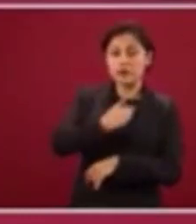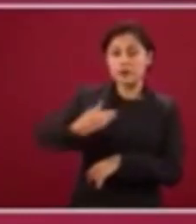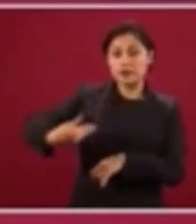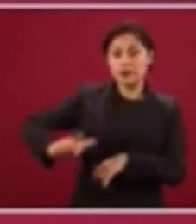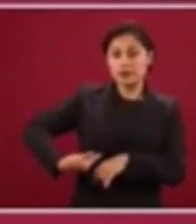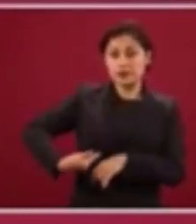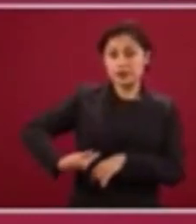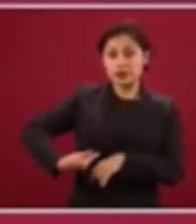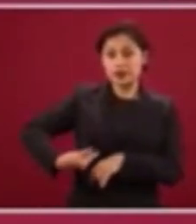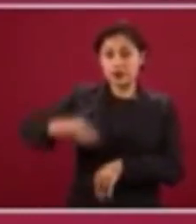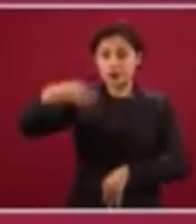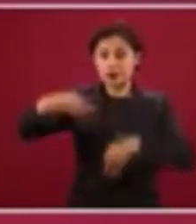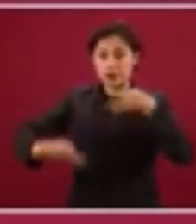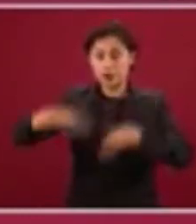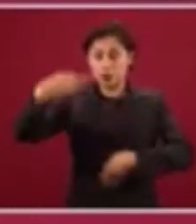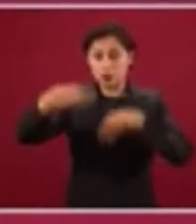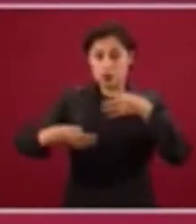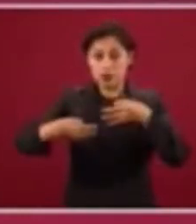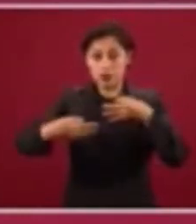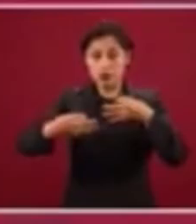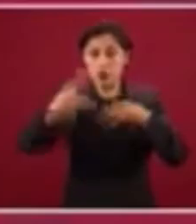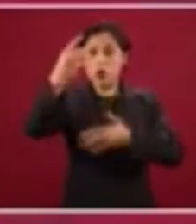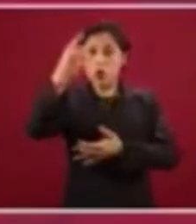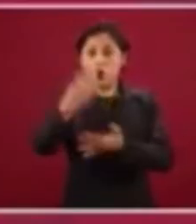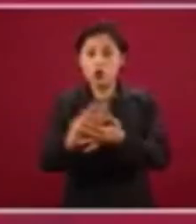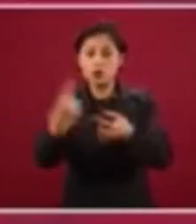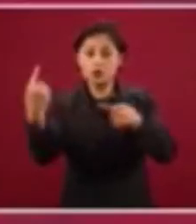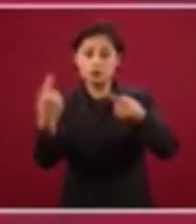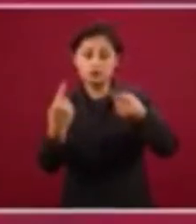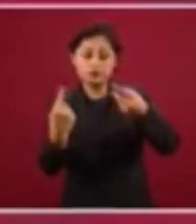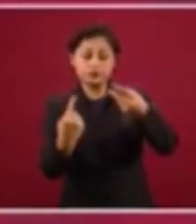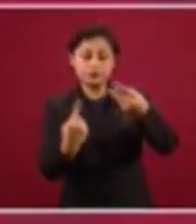delitos, entonces se